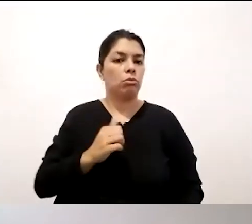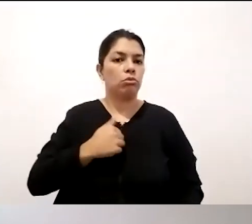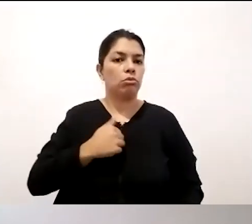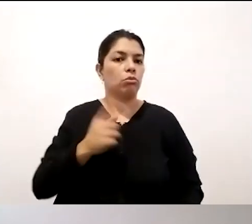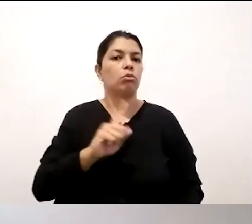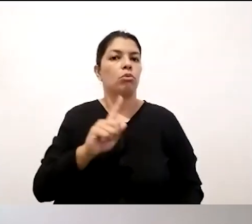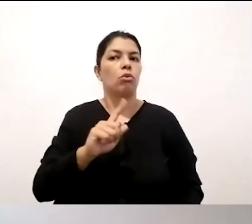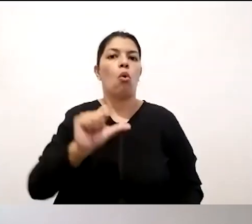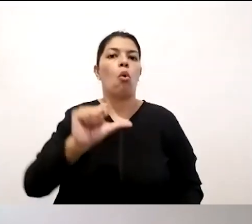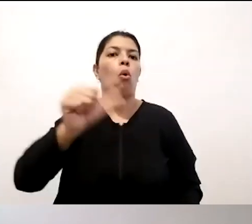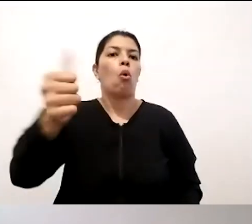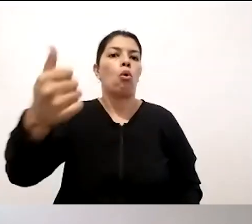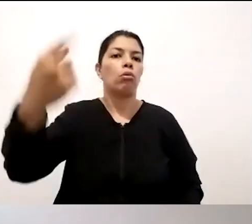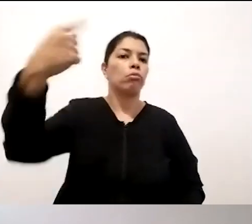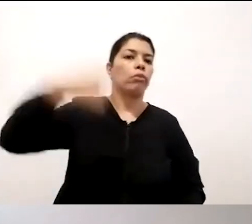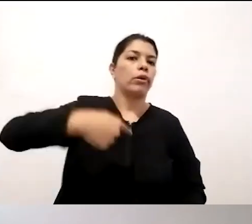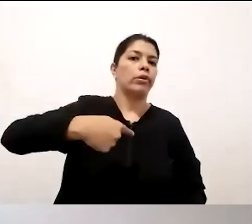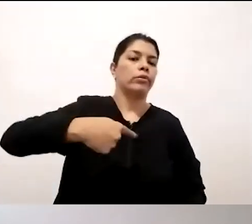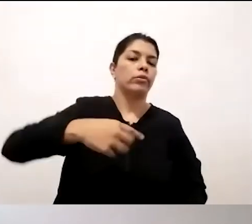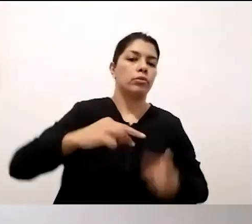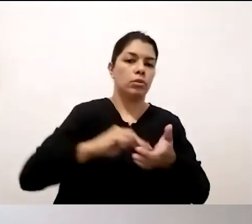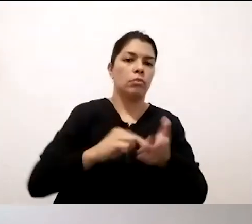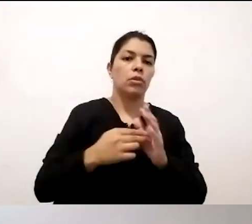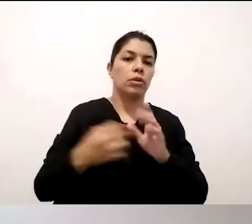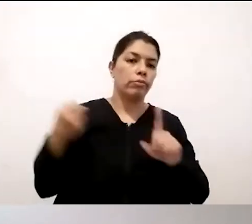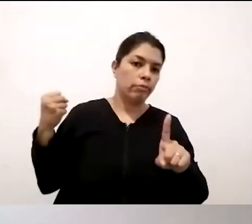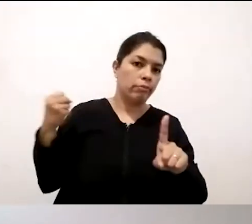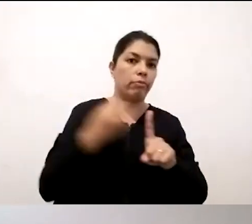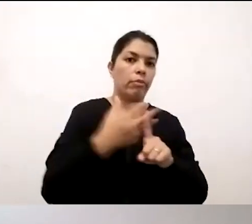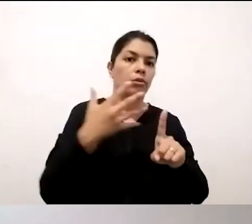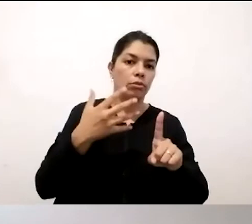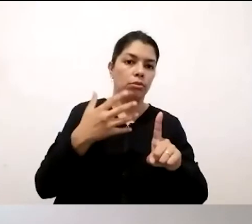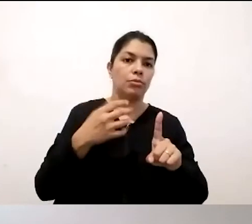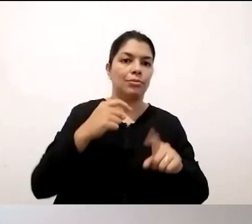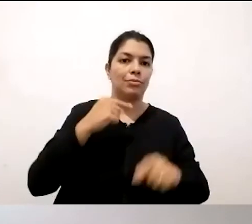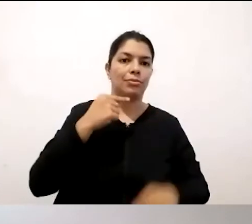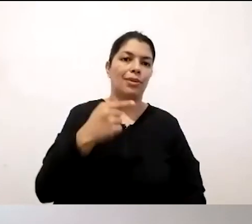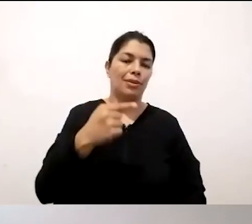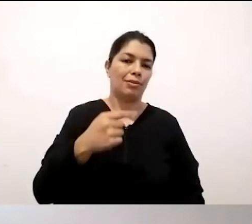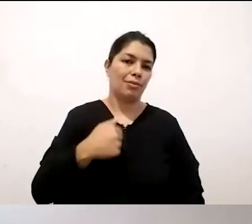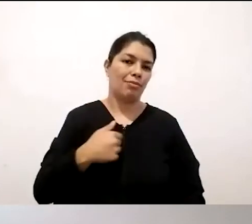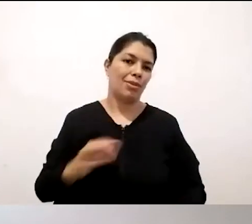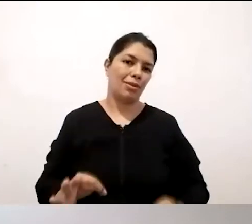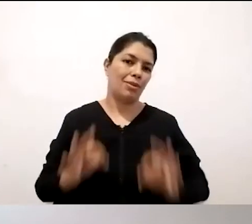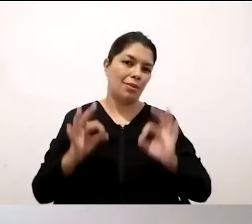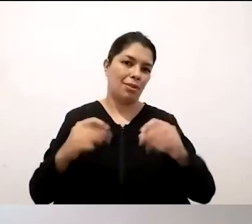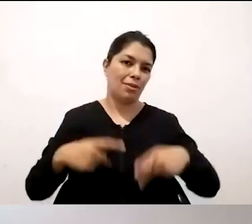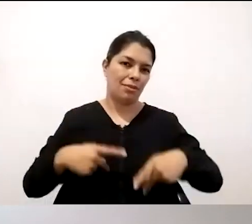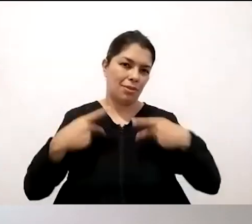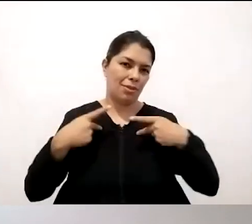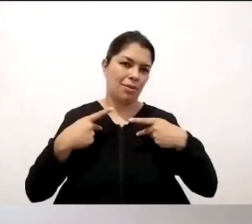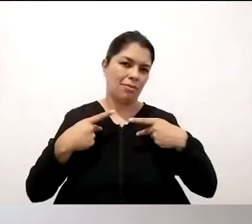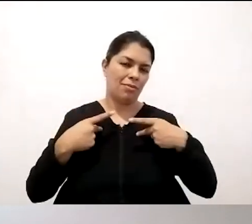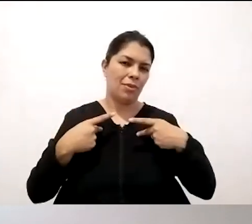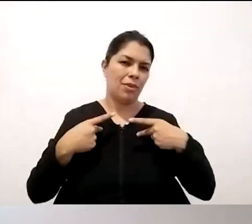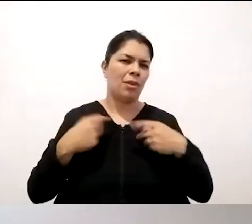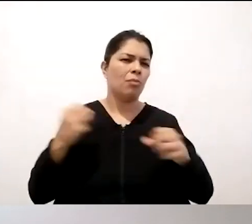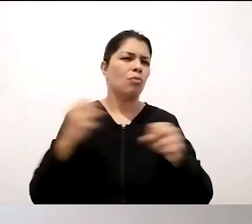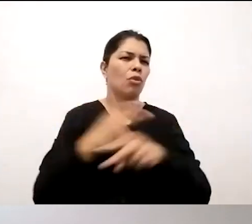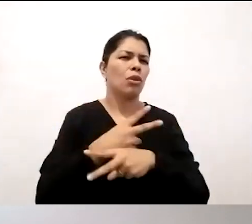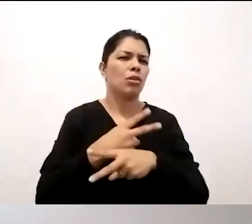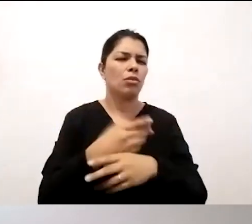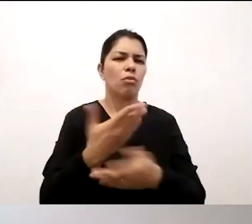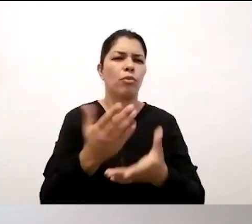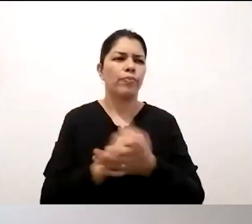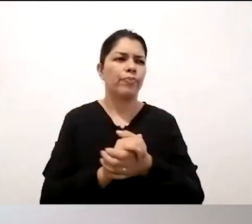termina impactando de manera negativa mi calidad de vida como mujer. Este tipo de violencia se expresa mucho con maltrato físico